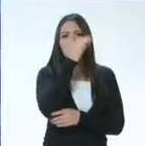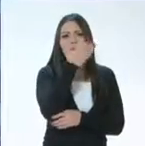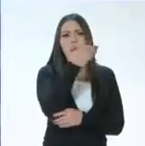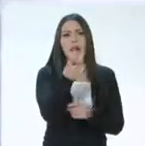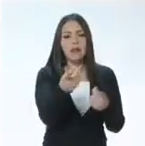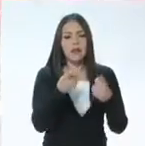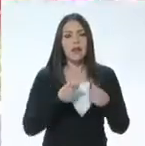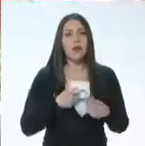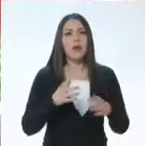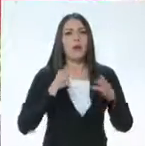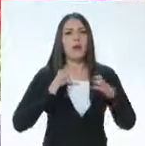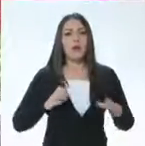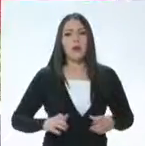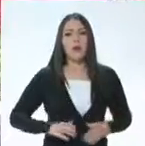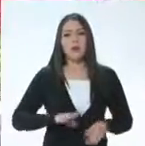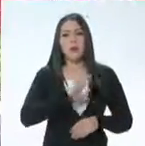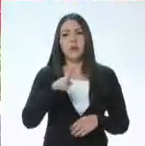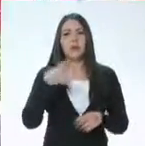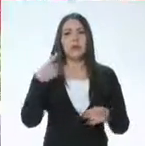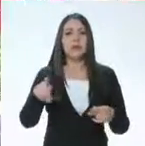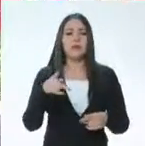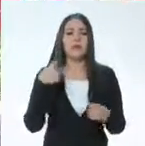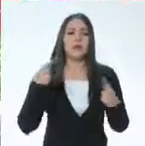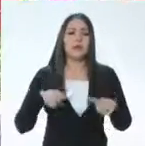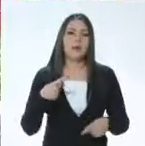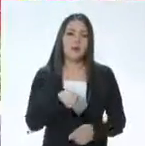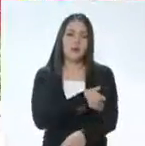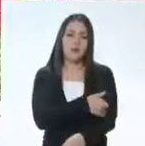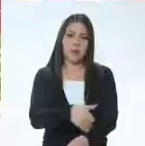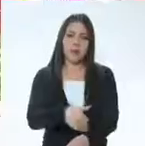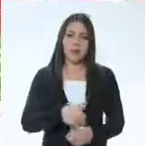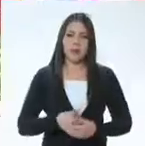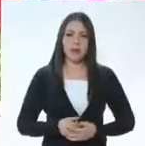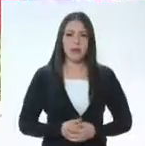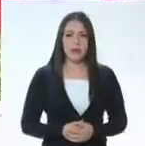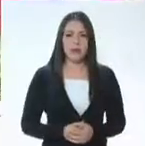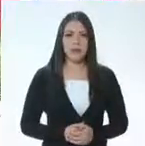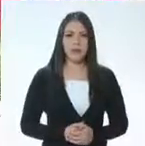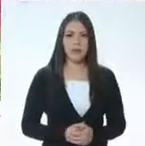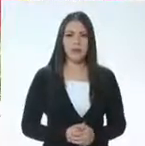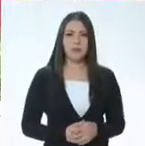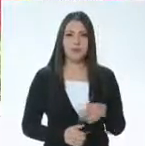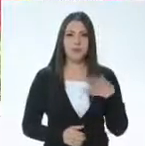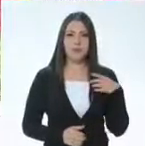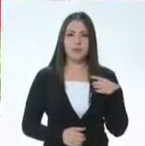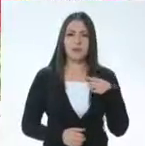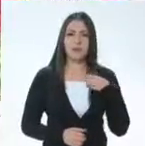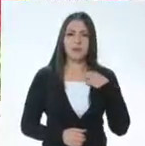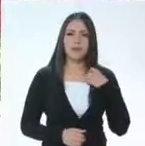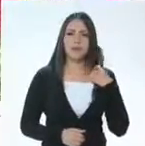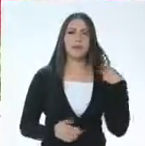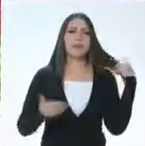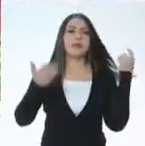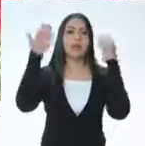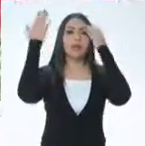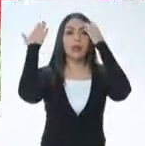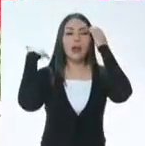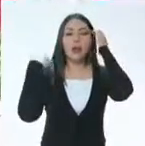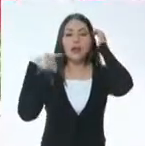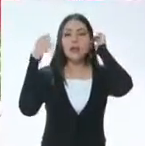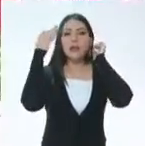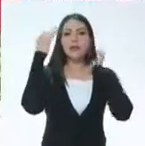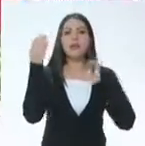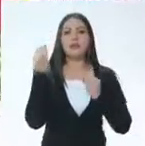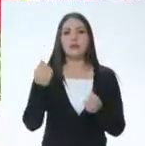queridos. Las posibilidades en ese tiempo eran muy fuertes